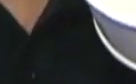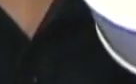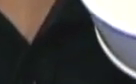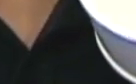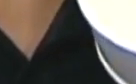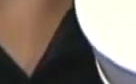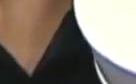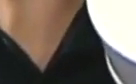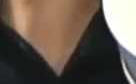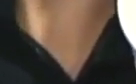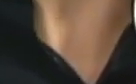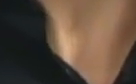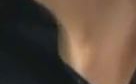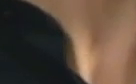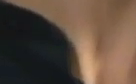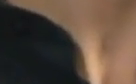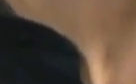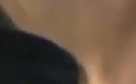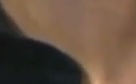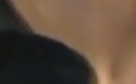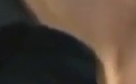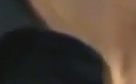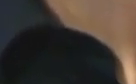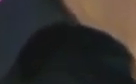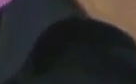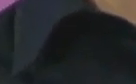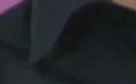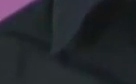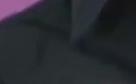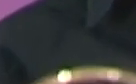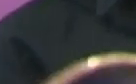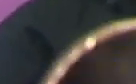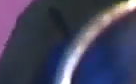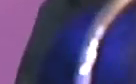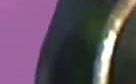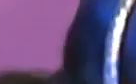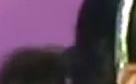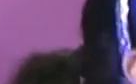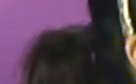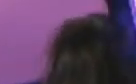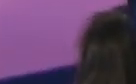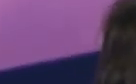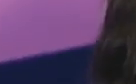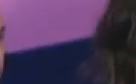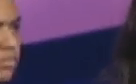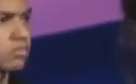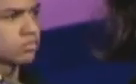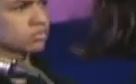¡Gracias!